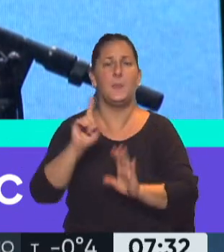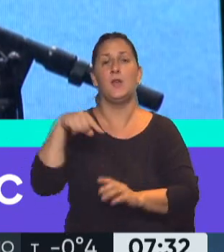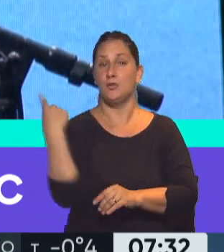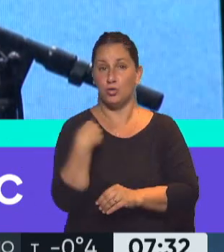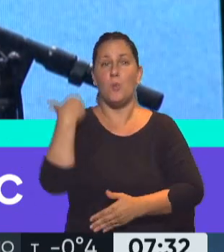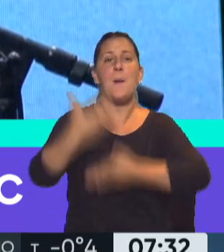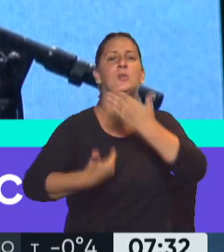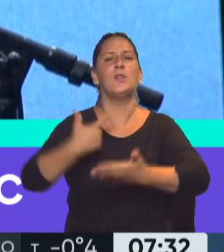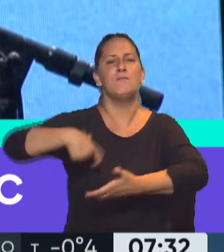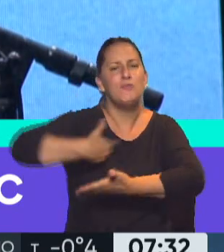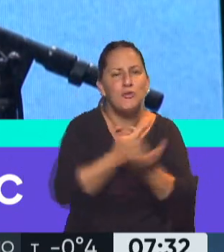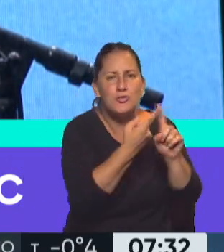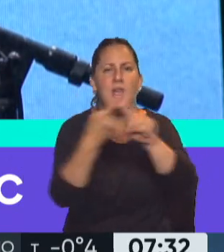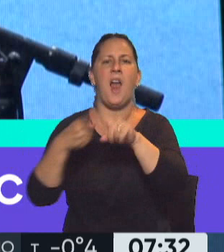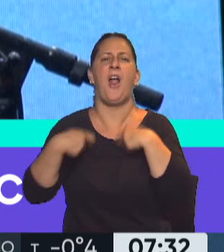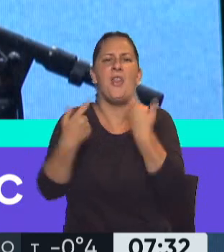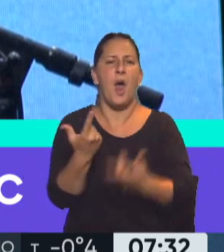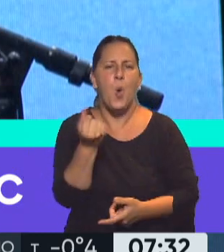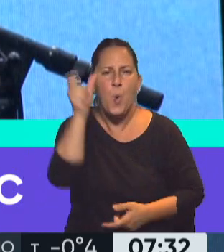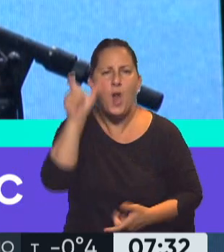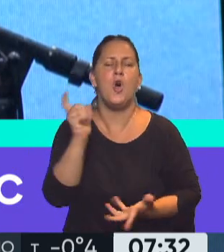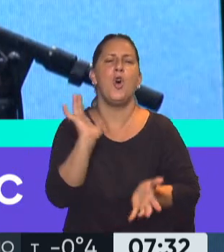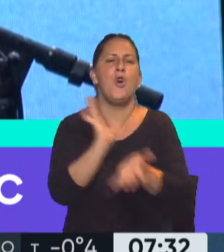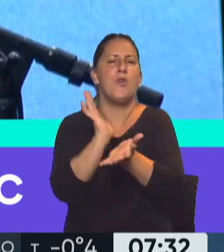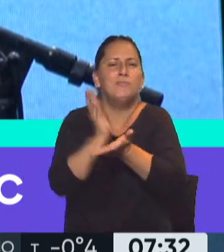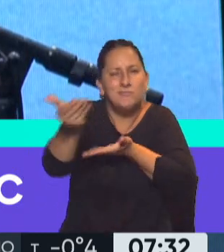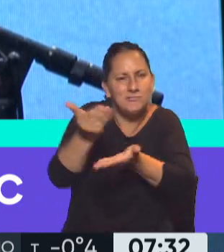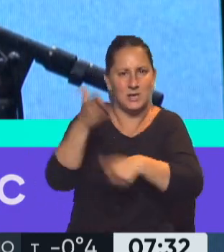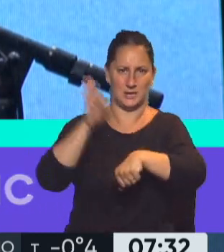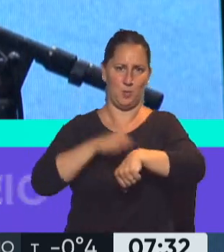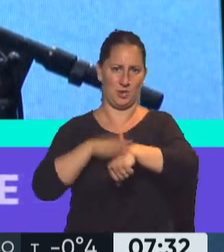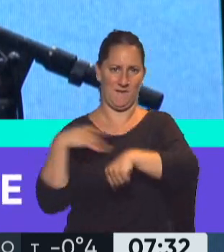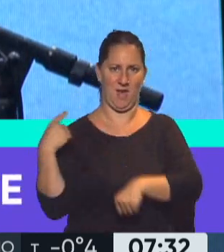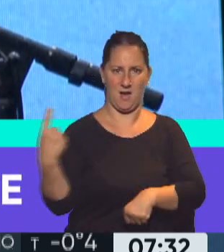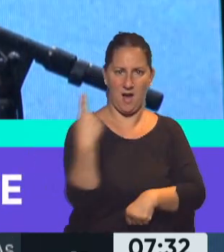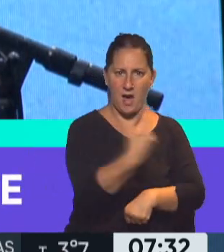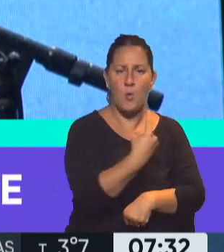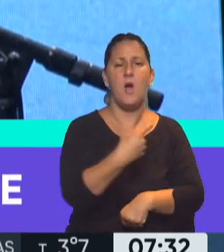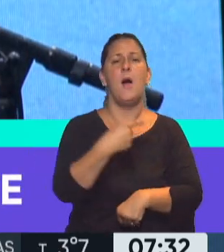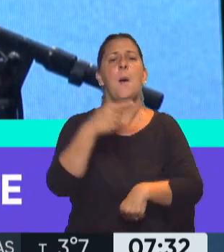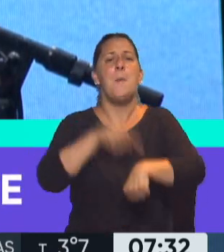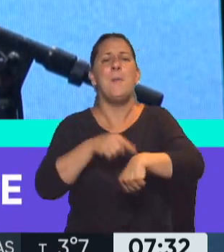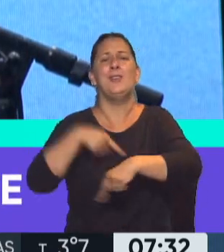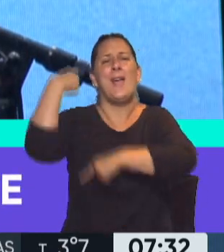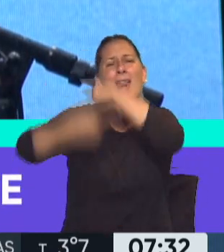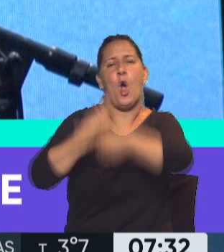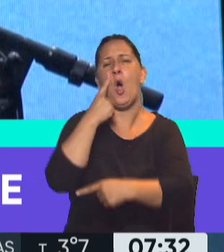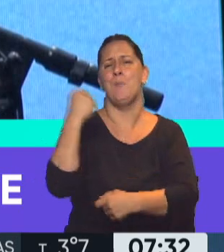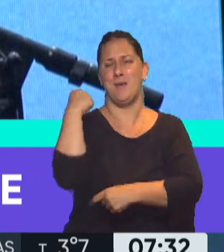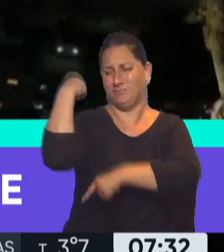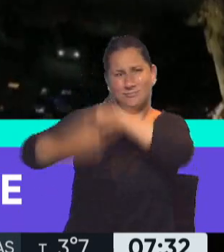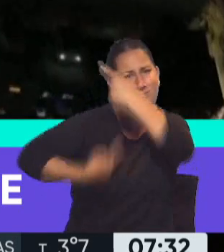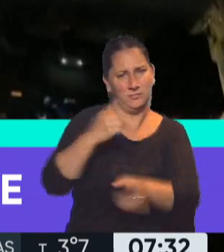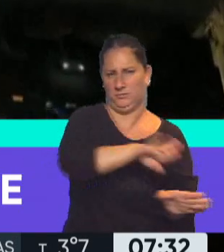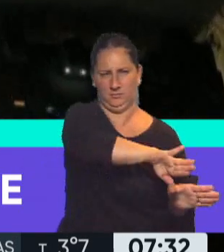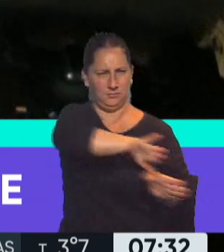en socialización, valorización y corresponsabilidad, dejando atrás de una vez por todas la herencia patriarcal de nuestra sociedad.